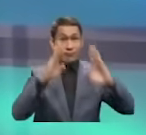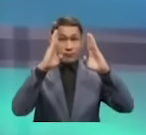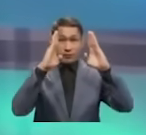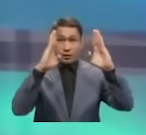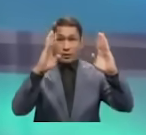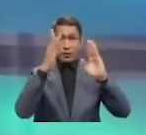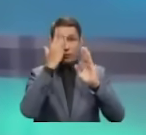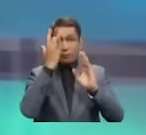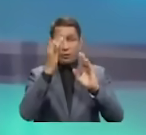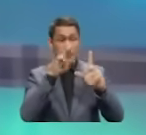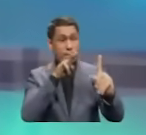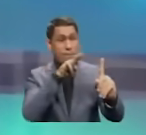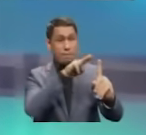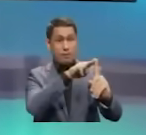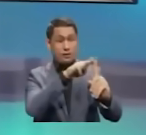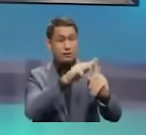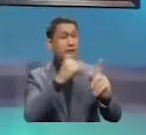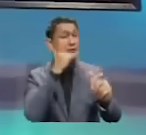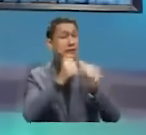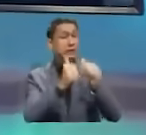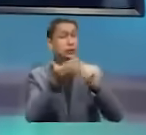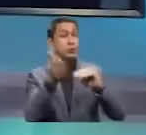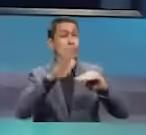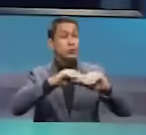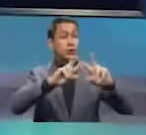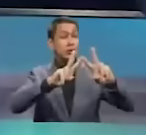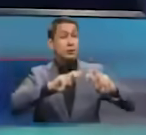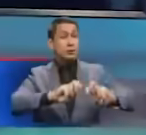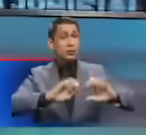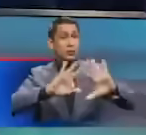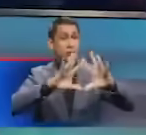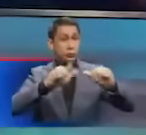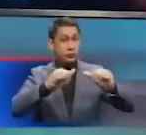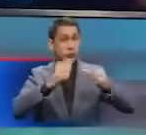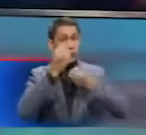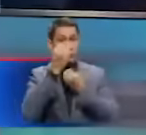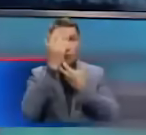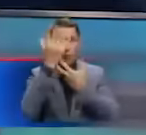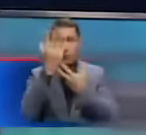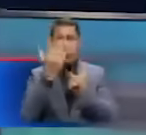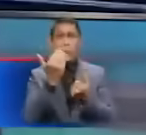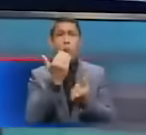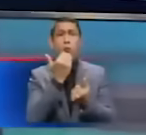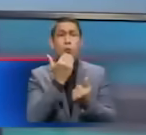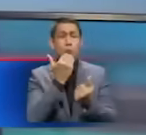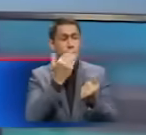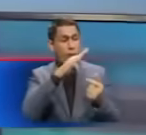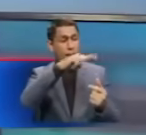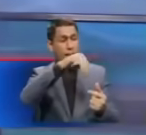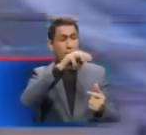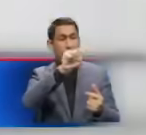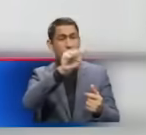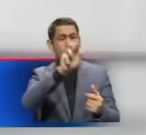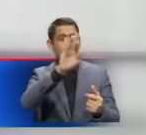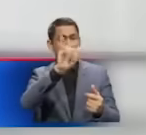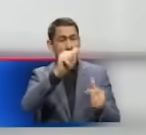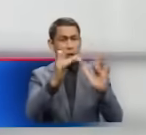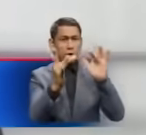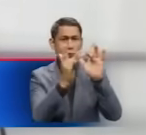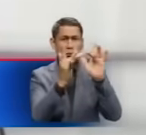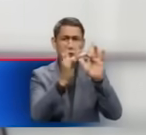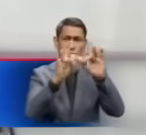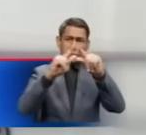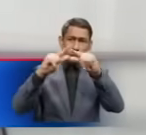Atención, porque los chats del caso Purga derivados de Metástasis revelan cómo operaba Mayra S. Gestionaba eventos de